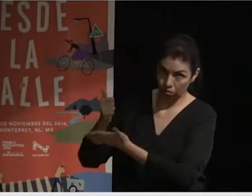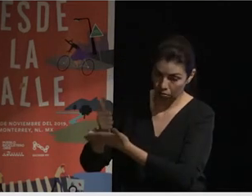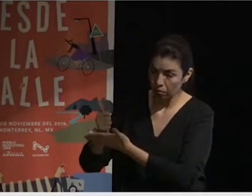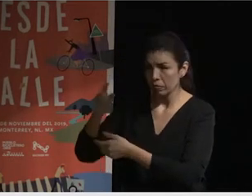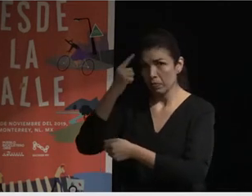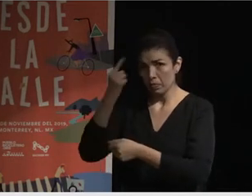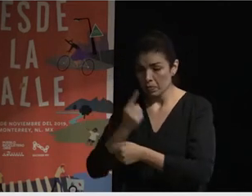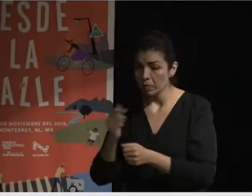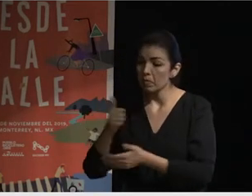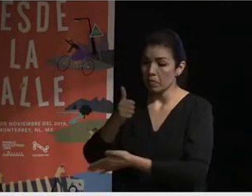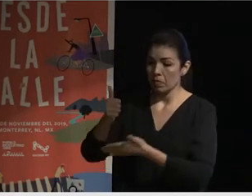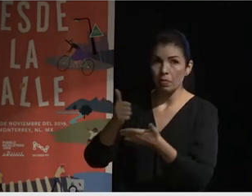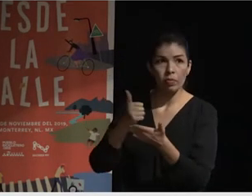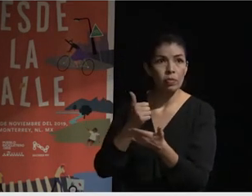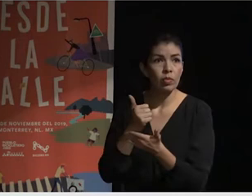¿no?